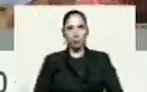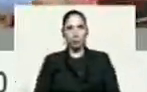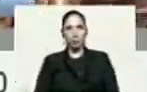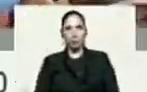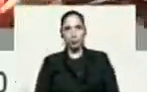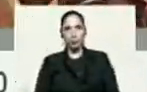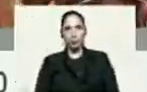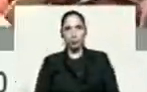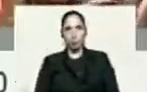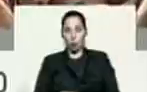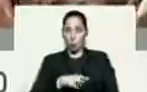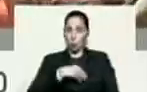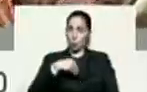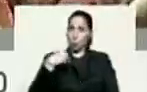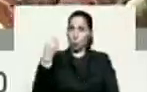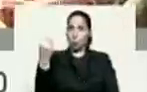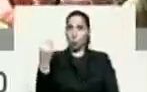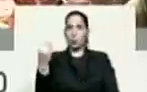Nos inspiramos.